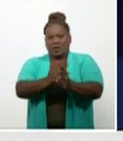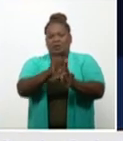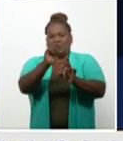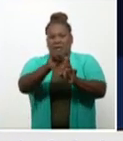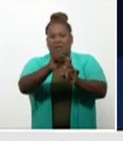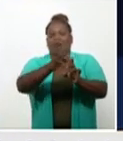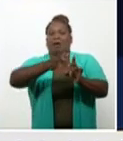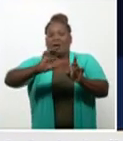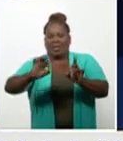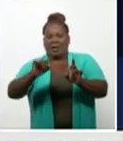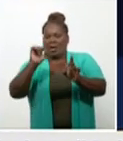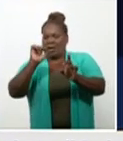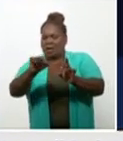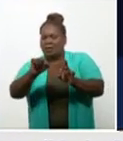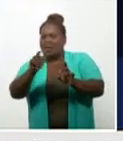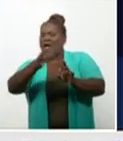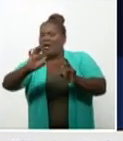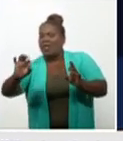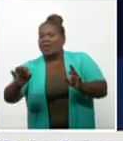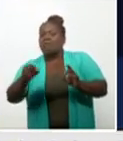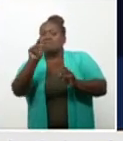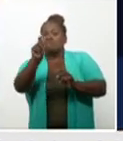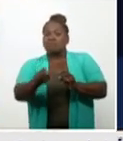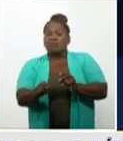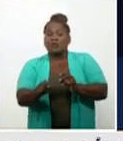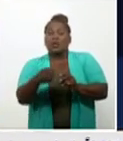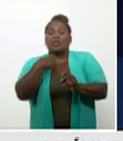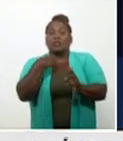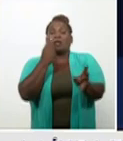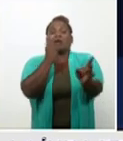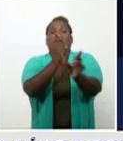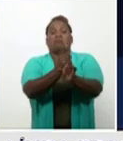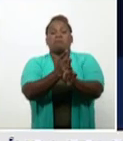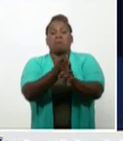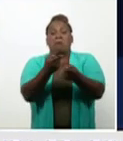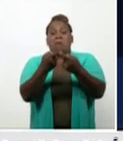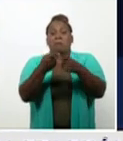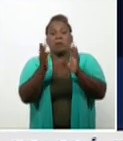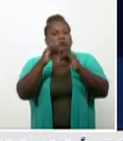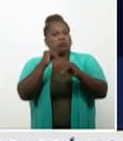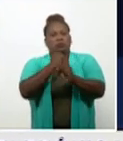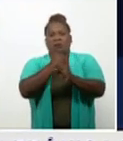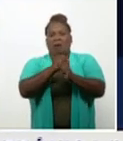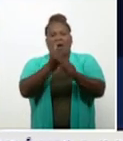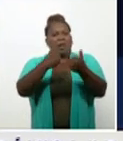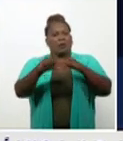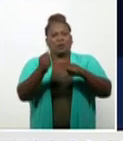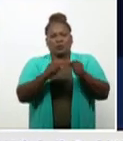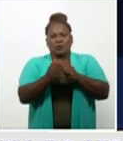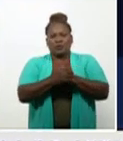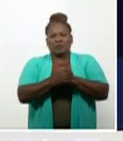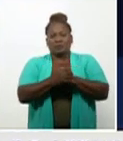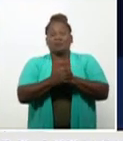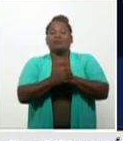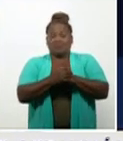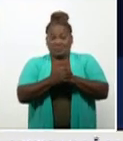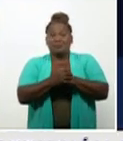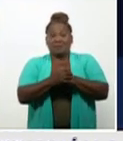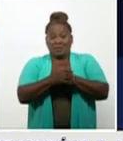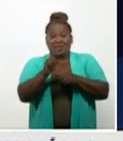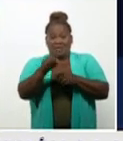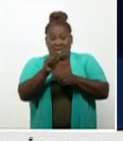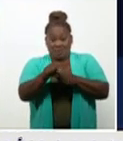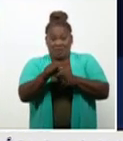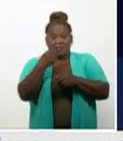atrás, incluso en personas que han tenido contacto pero que no trabajan allí, y de ahí ustedes han visto que han salido